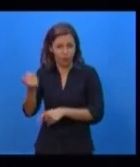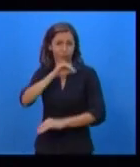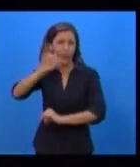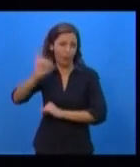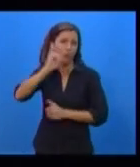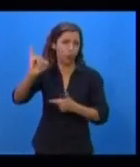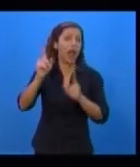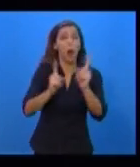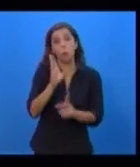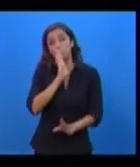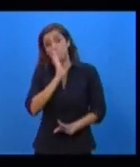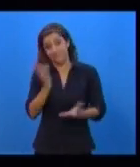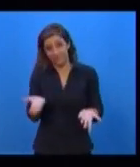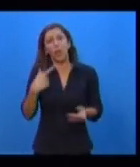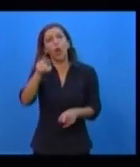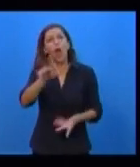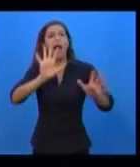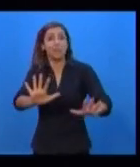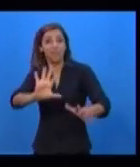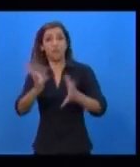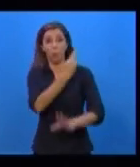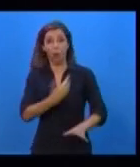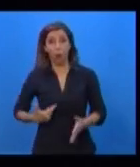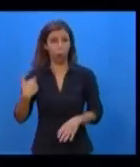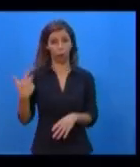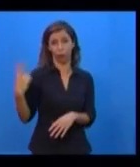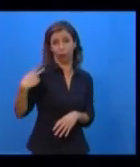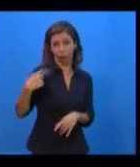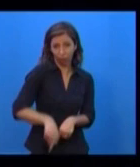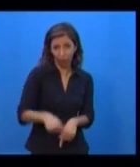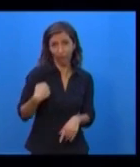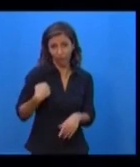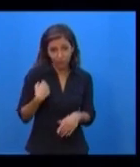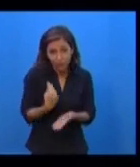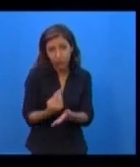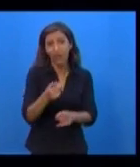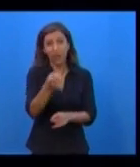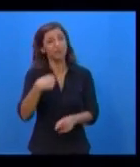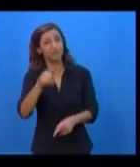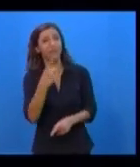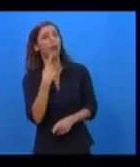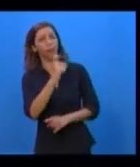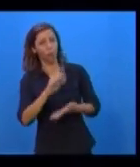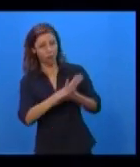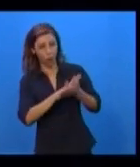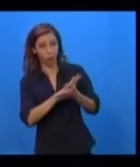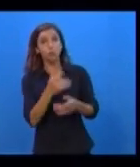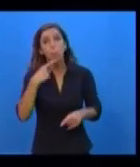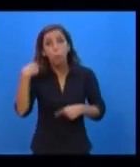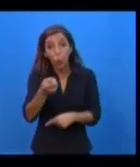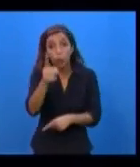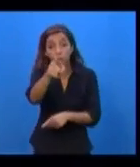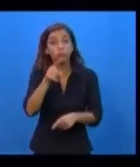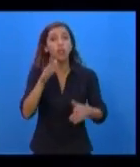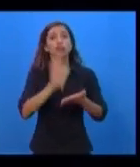no cambian más cuando gobiernan creen que son los dueños de la plata de los argentinos fernández favorito en los sondeos atacó a macri